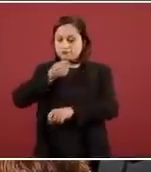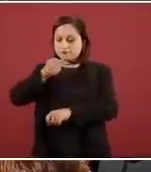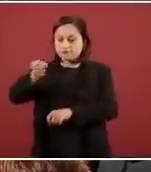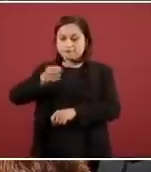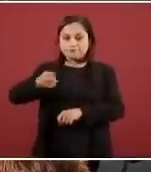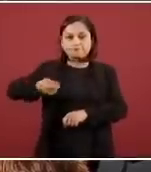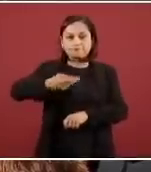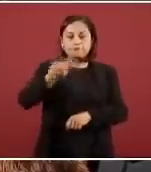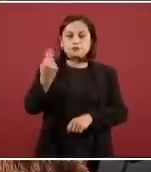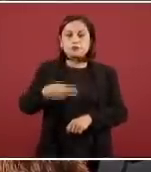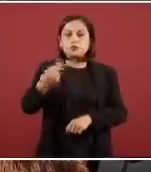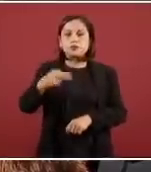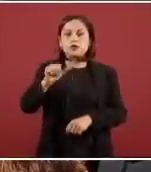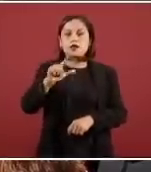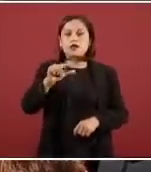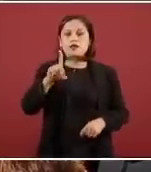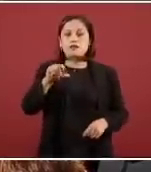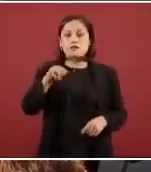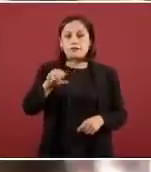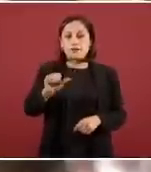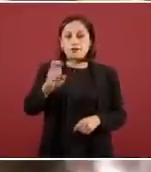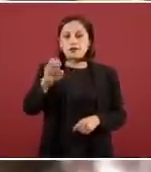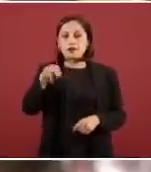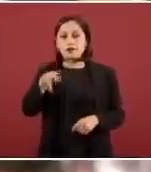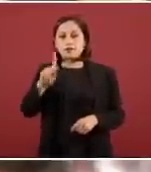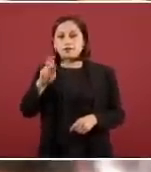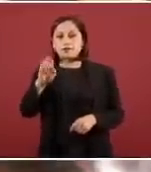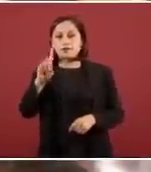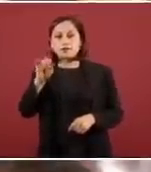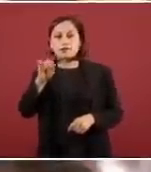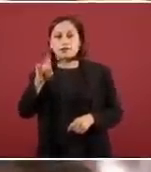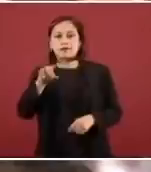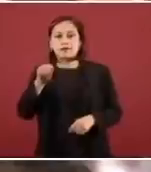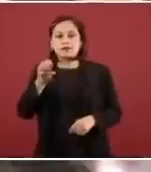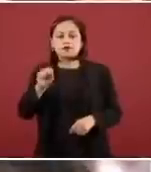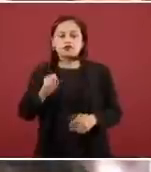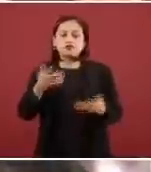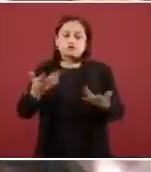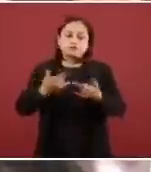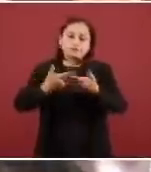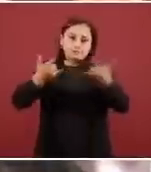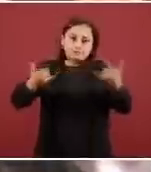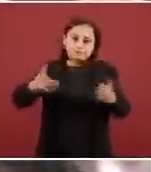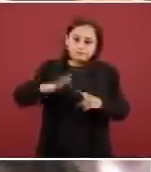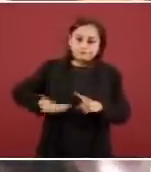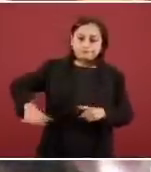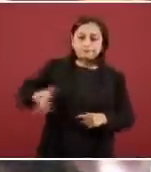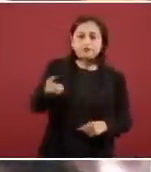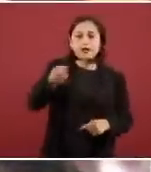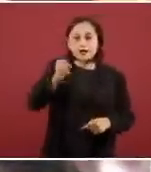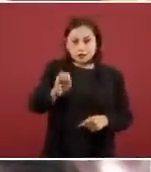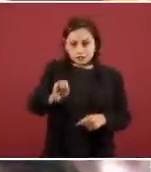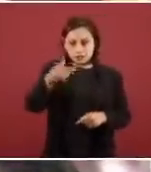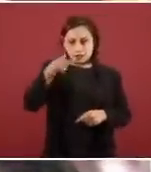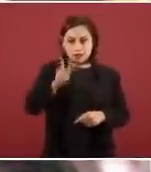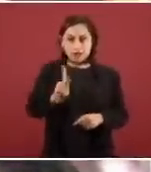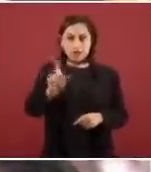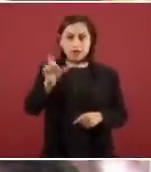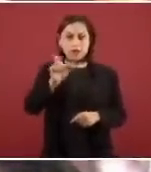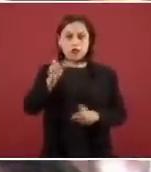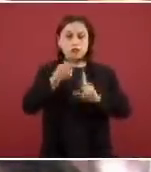Los disparos no cesan, salvo que ahora que empezaron los reportajes, pararon los